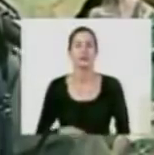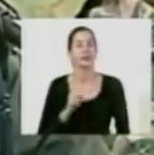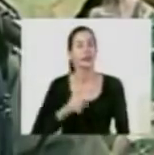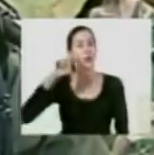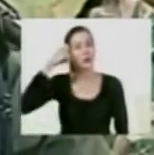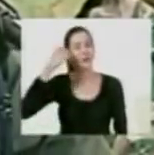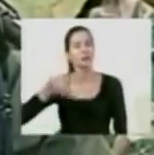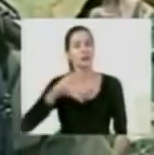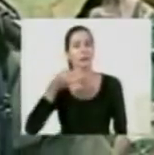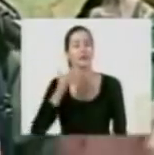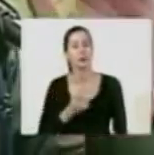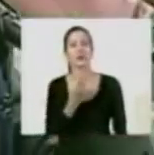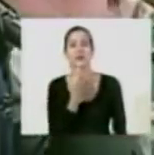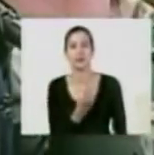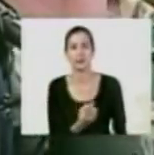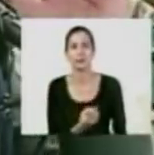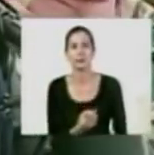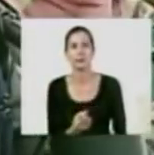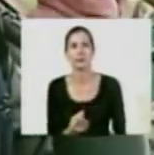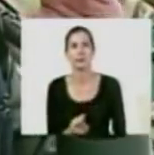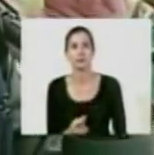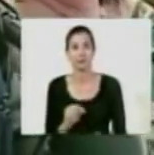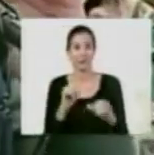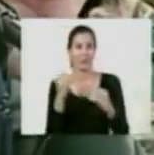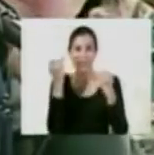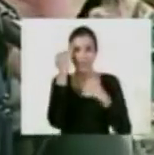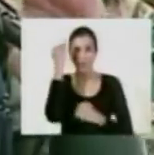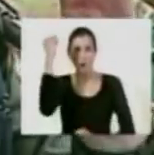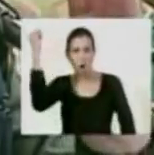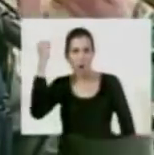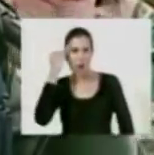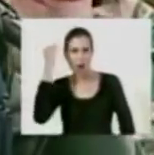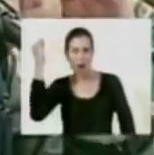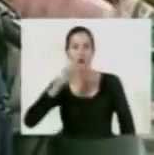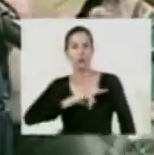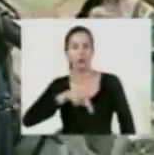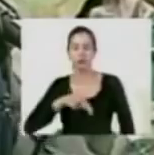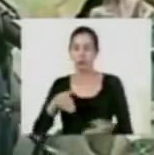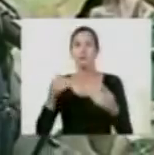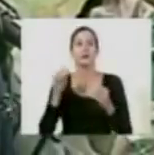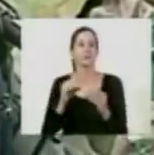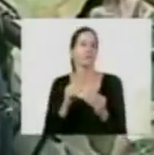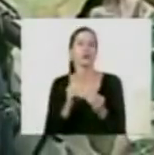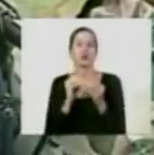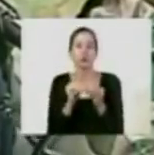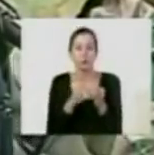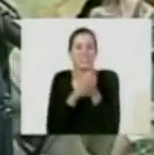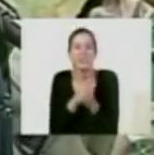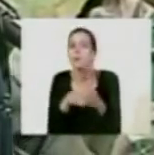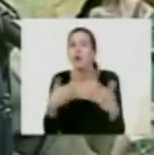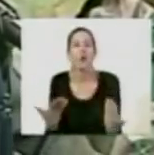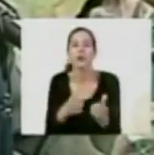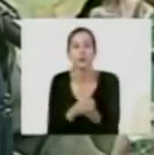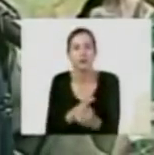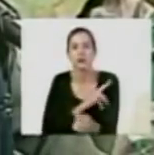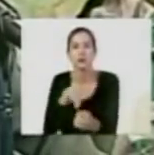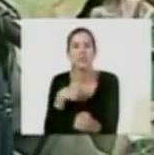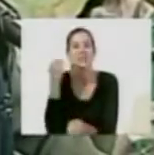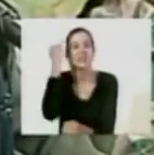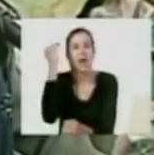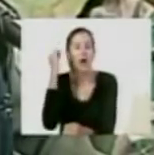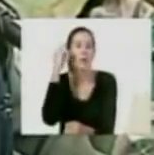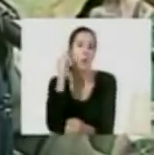siempre. Sistema ideológico. Nosotros nos regimos por las ideas patrióticas, bolivarianas, que